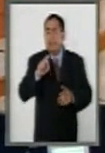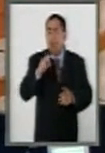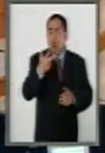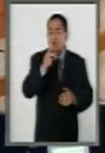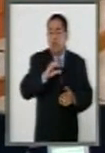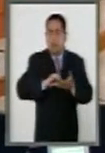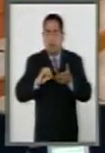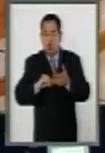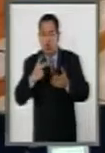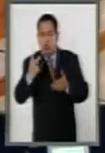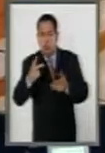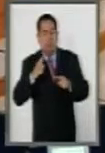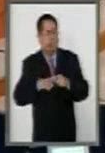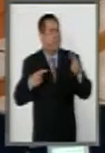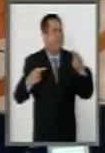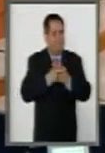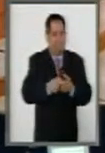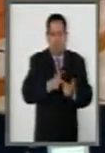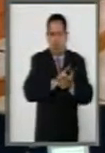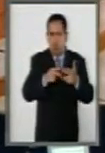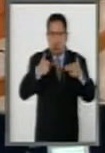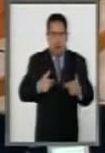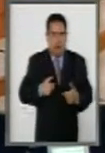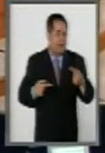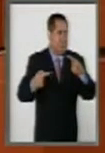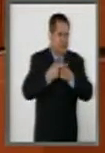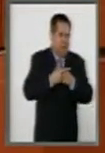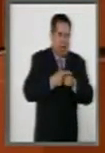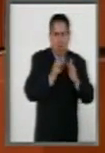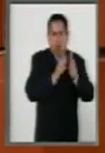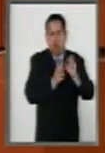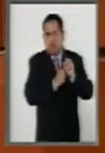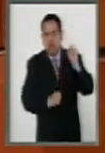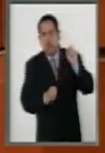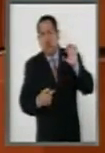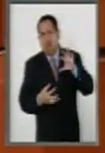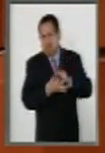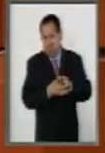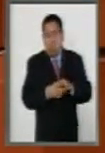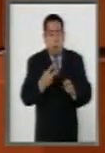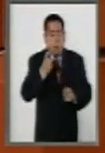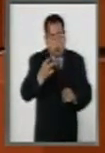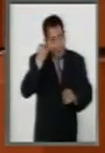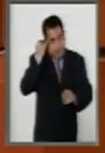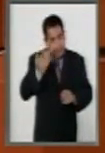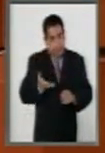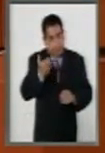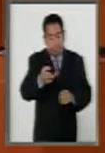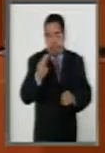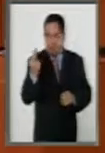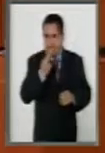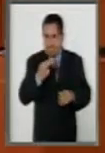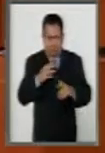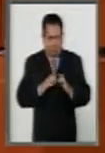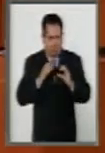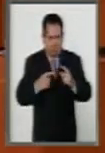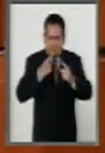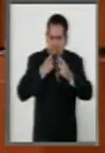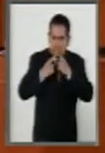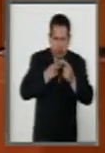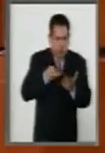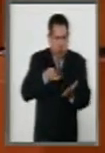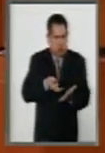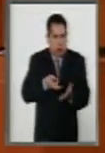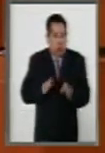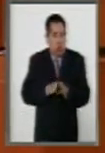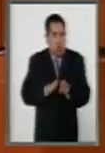es contraria a los derechos humanos y al propio artículo 20 de la Carta Magna. Por ello, es necesario mantener un debate serio acerca